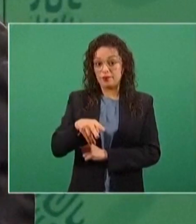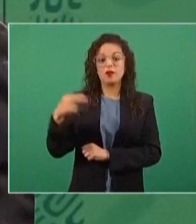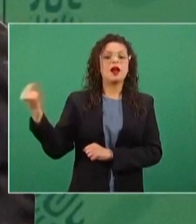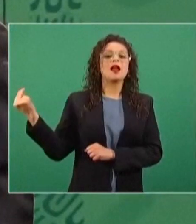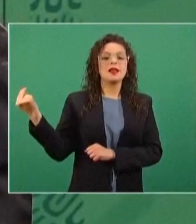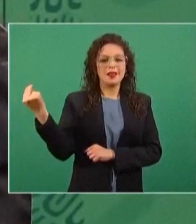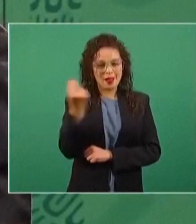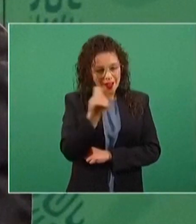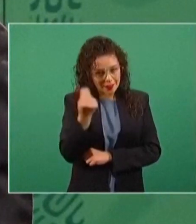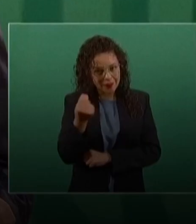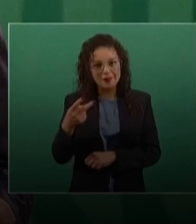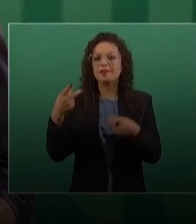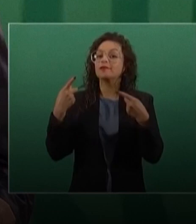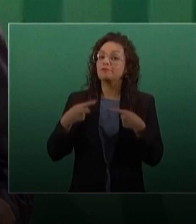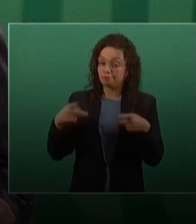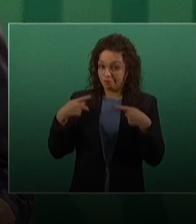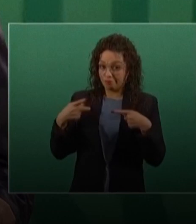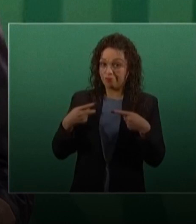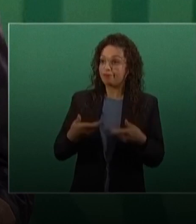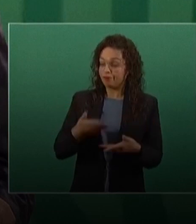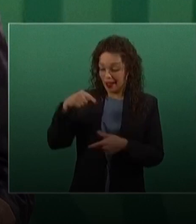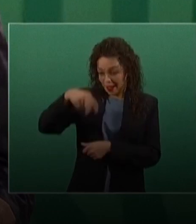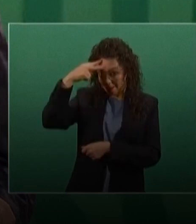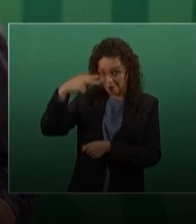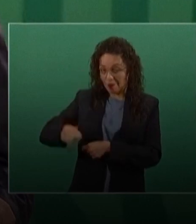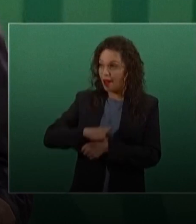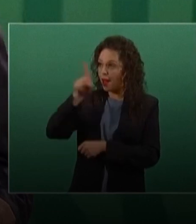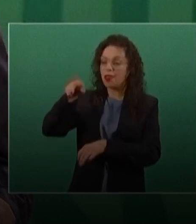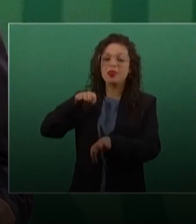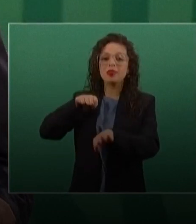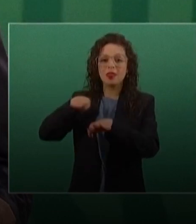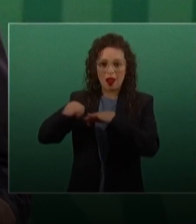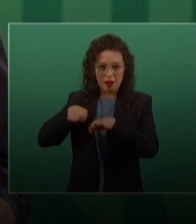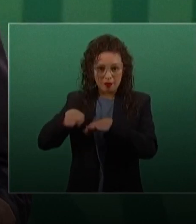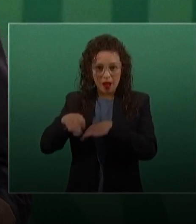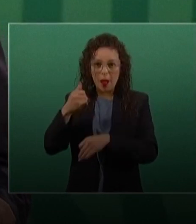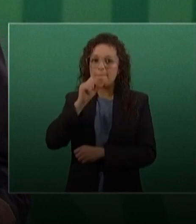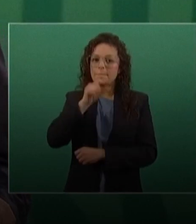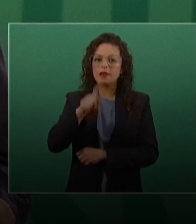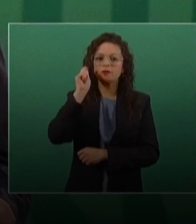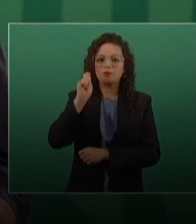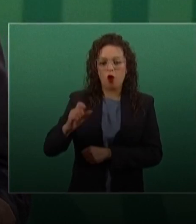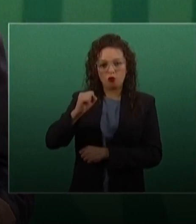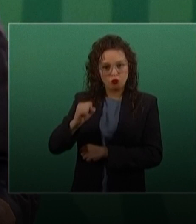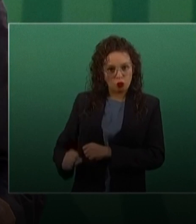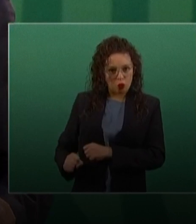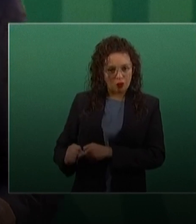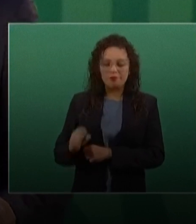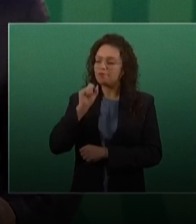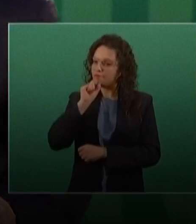de trabajo de México y de Centroamérica. Entonces,